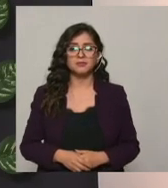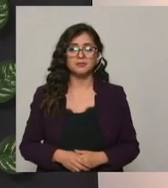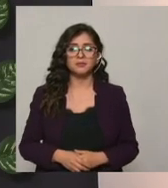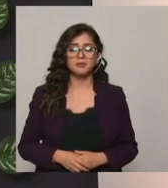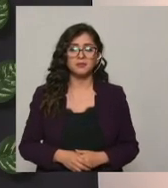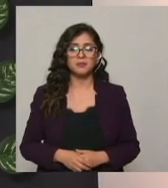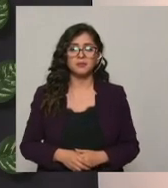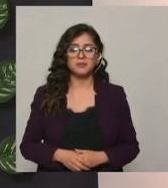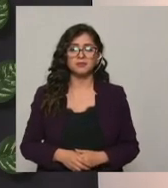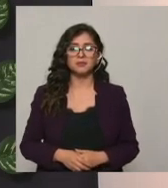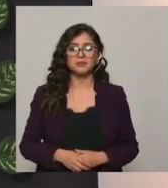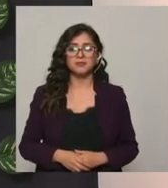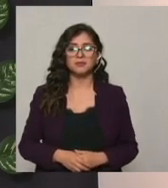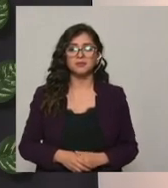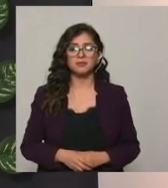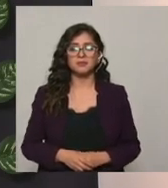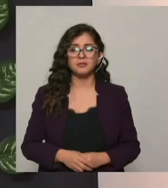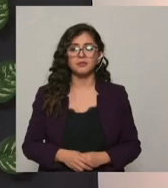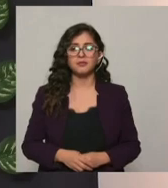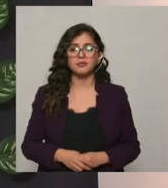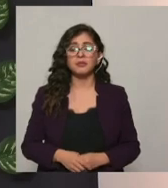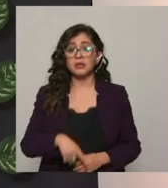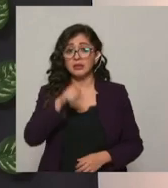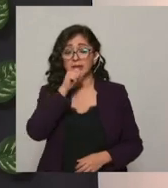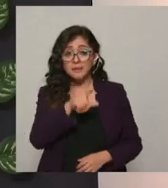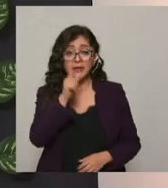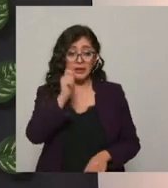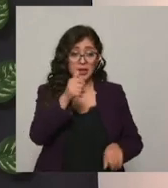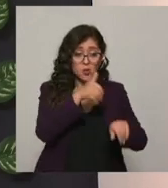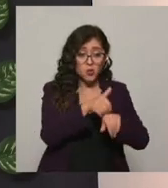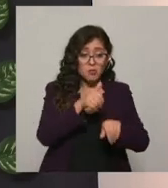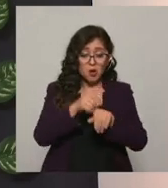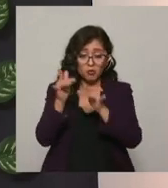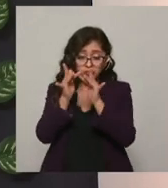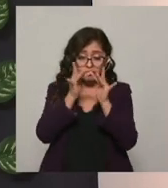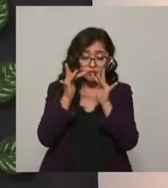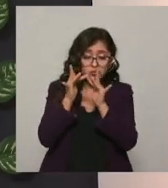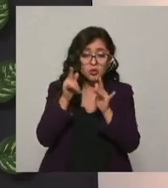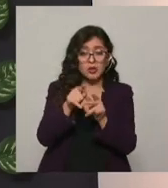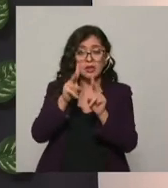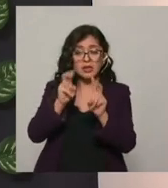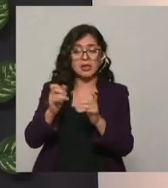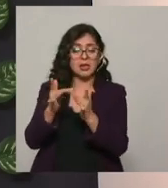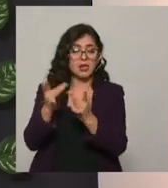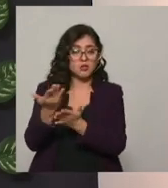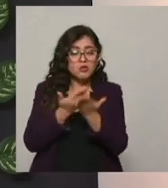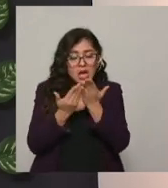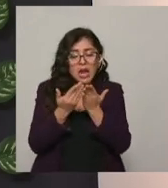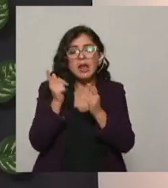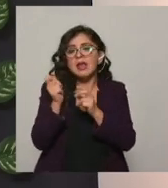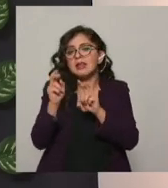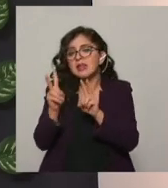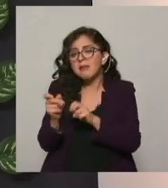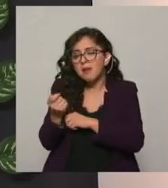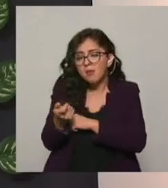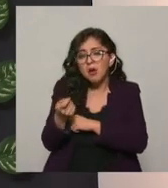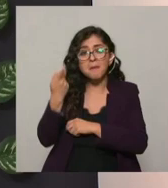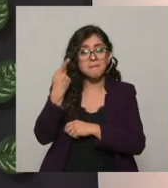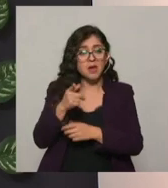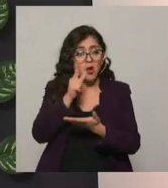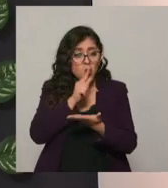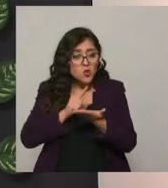con los mismos algoritmos en las redes sociales. Hablamos poco de eso y de cómo Twitter o Facebook